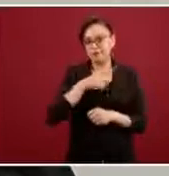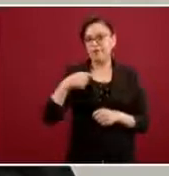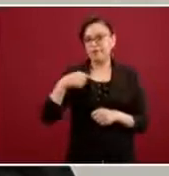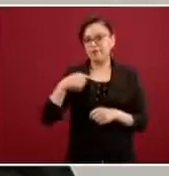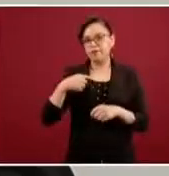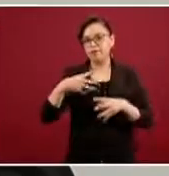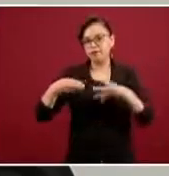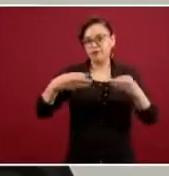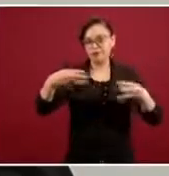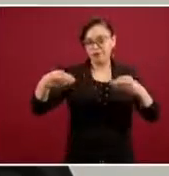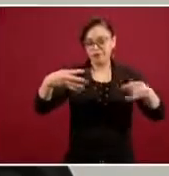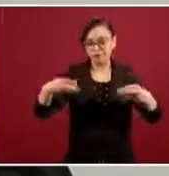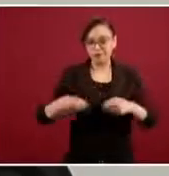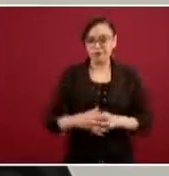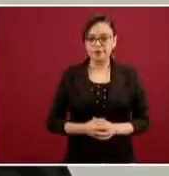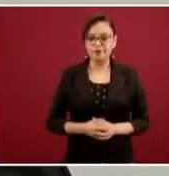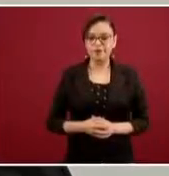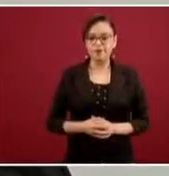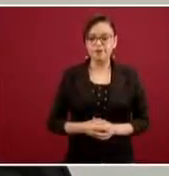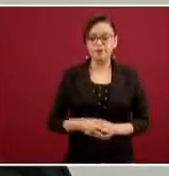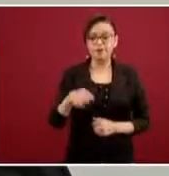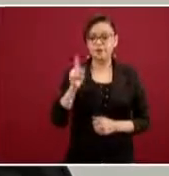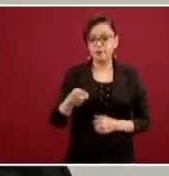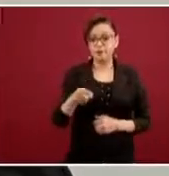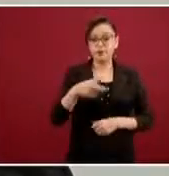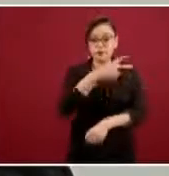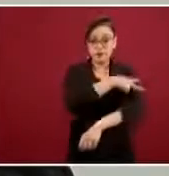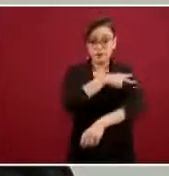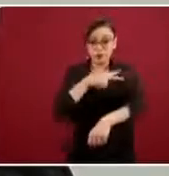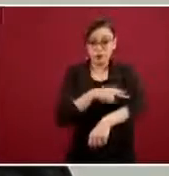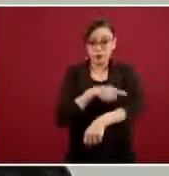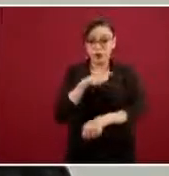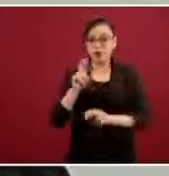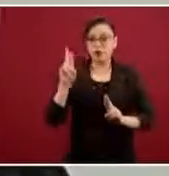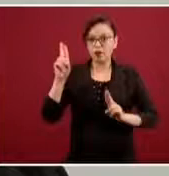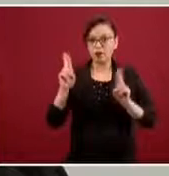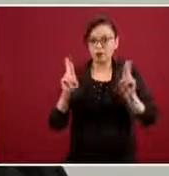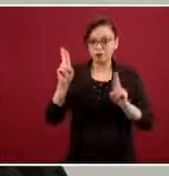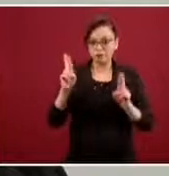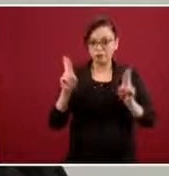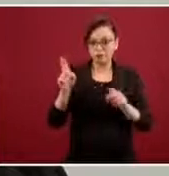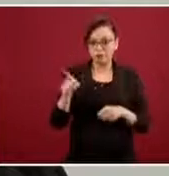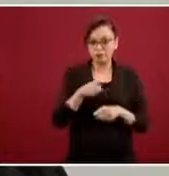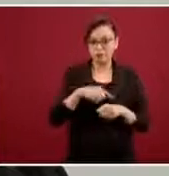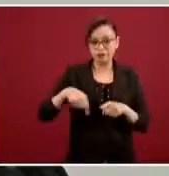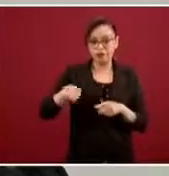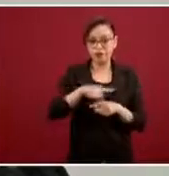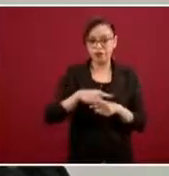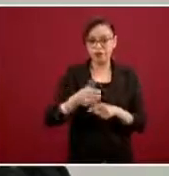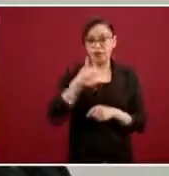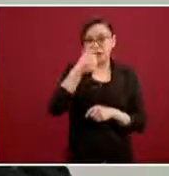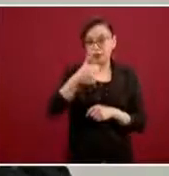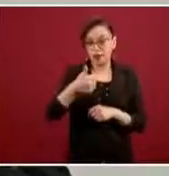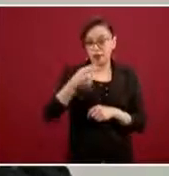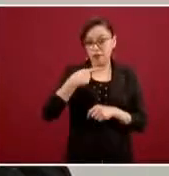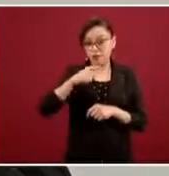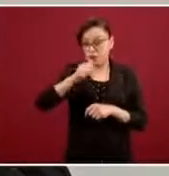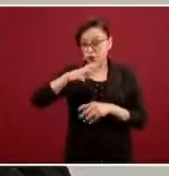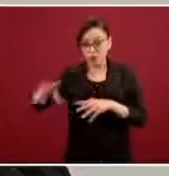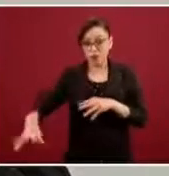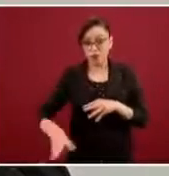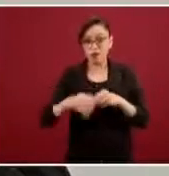somete a los vocales con voz y voto y a los vocales invitados, en este caso los 6 adicionales,